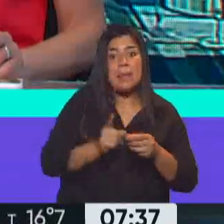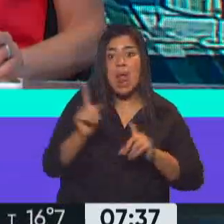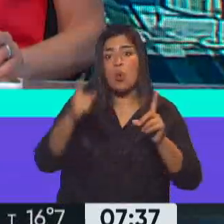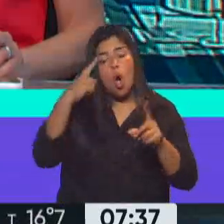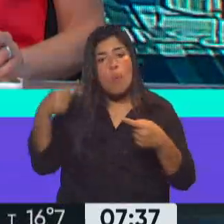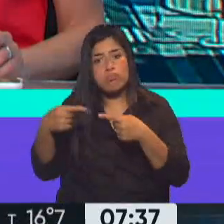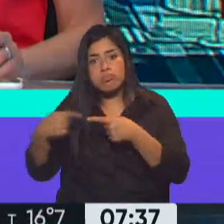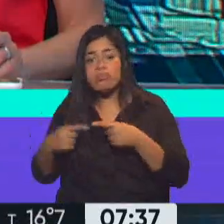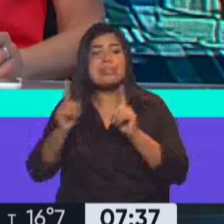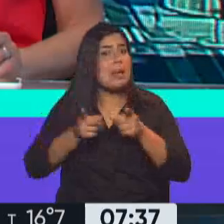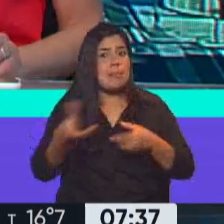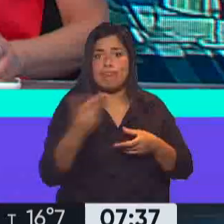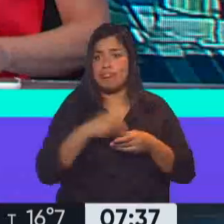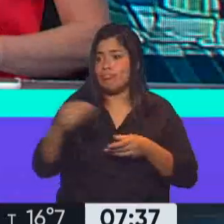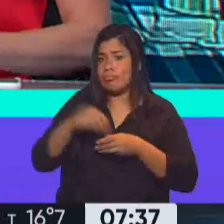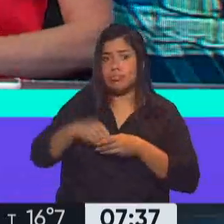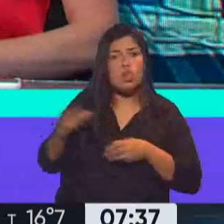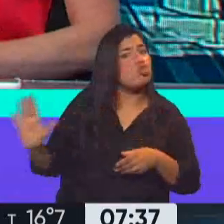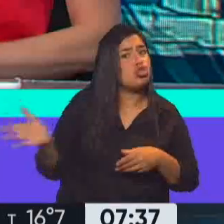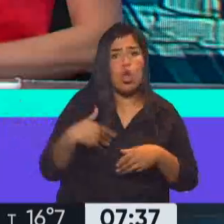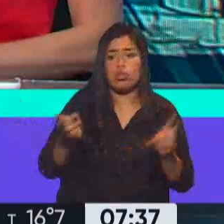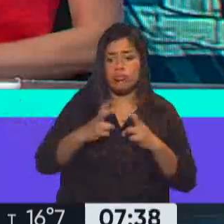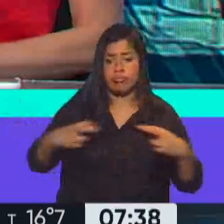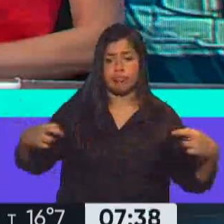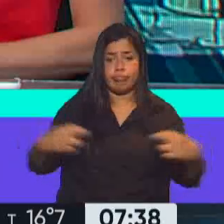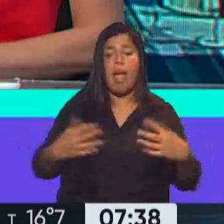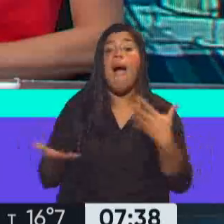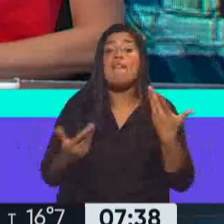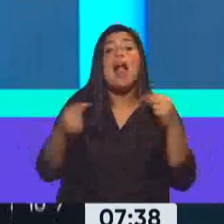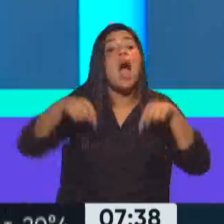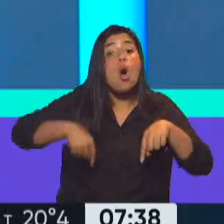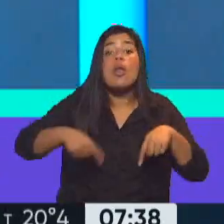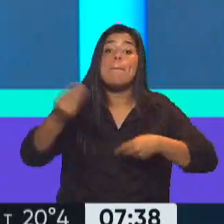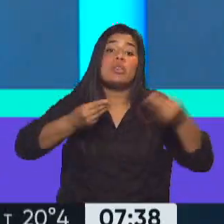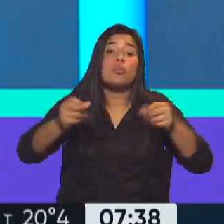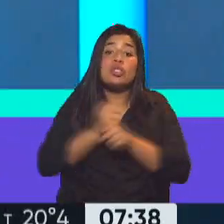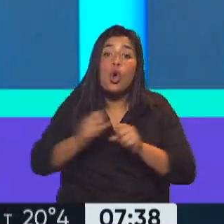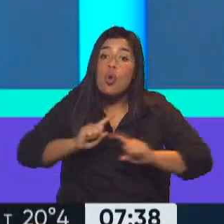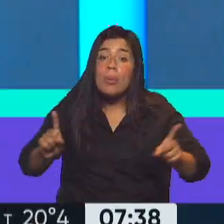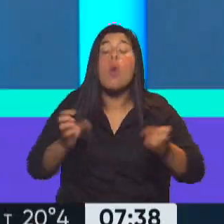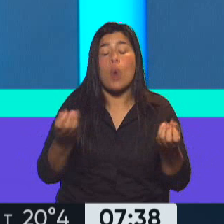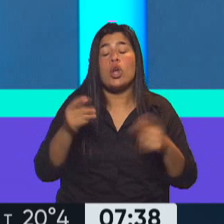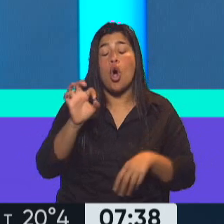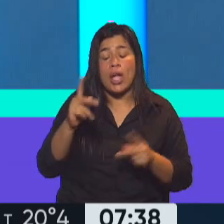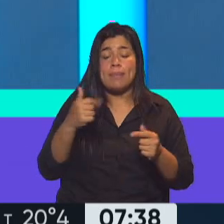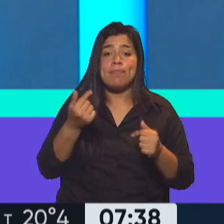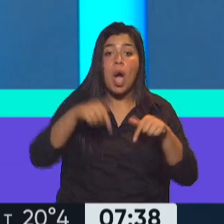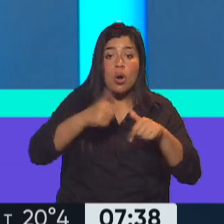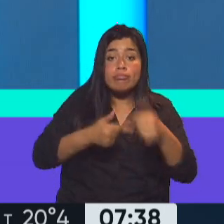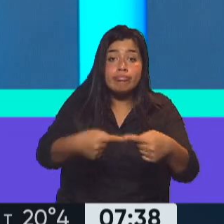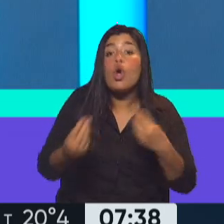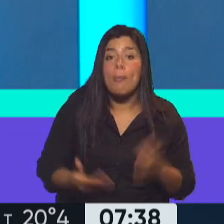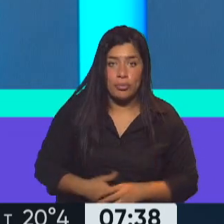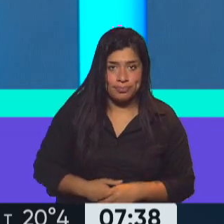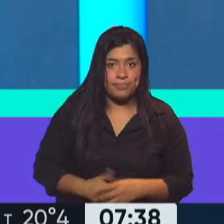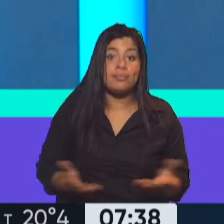senadores y el Congreso en general que no apoyó lo que es el presupuesto 2022, ¿no? Sigue el ruido en Juntos por el Cambio precisamente por...